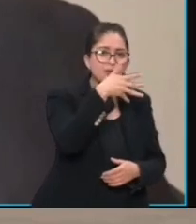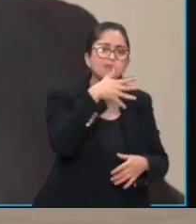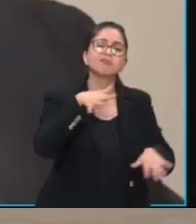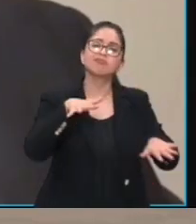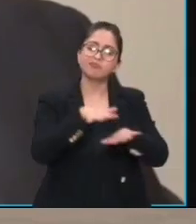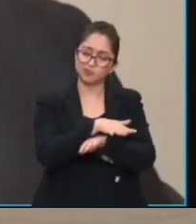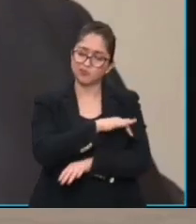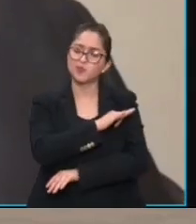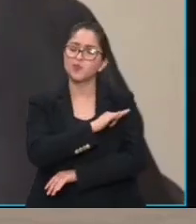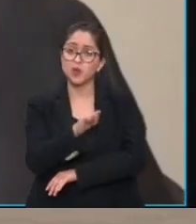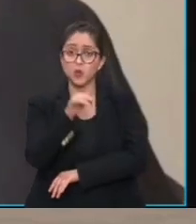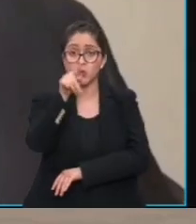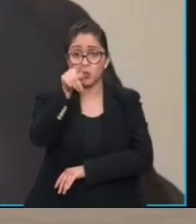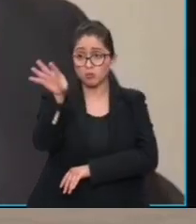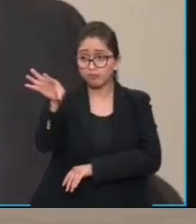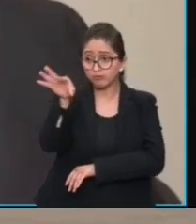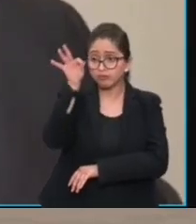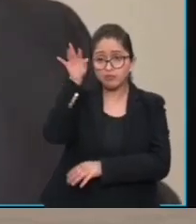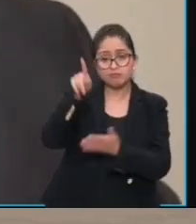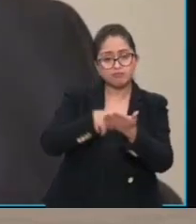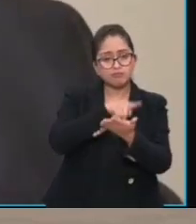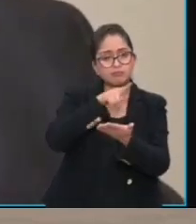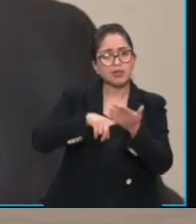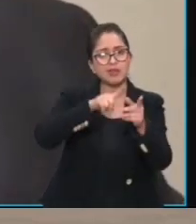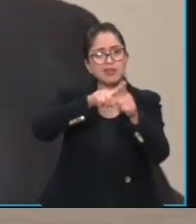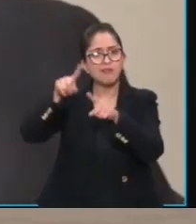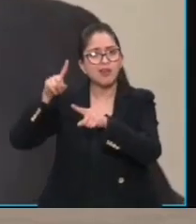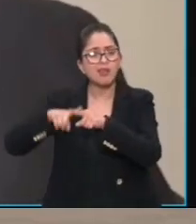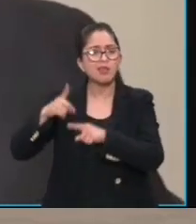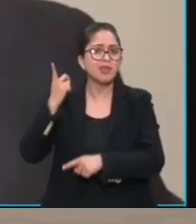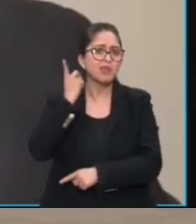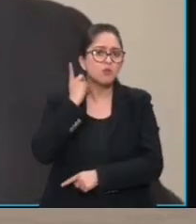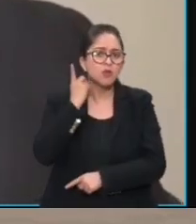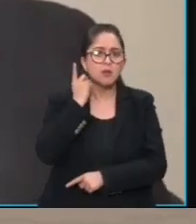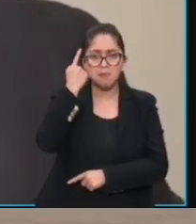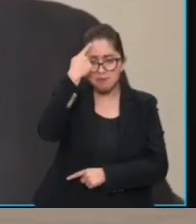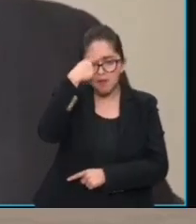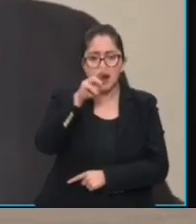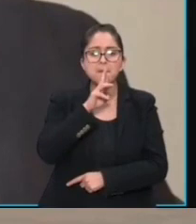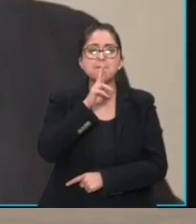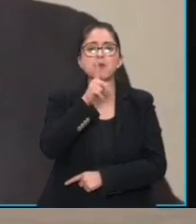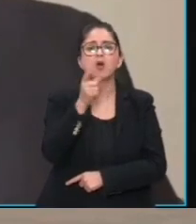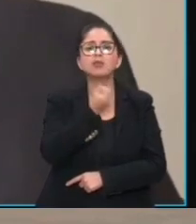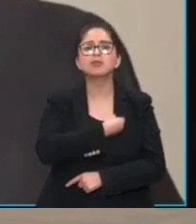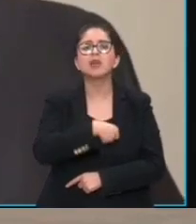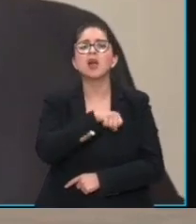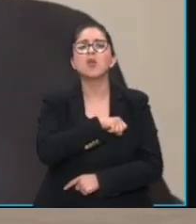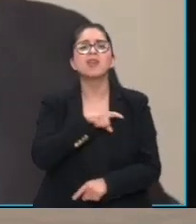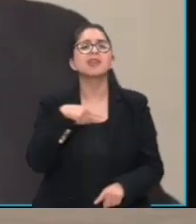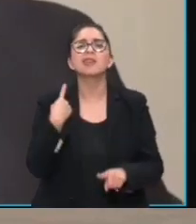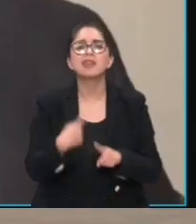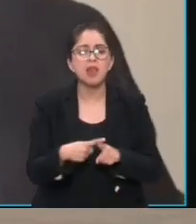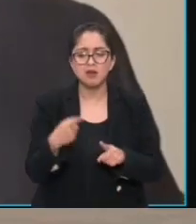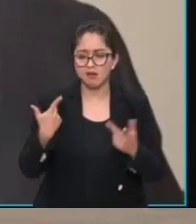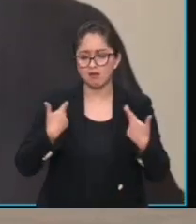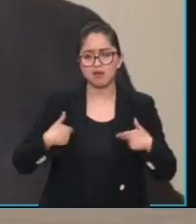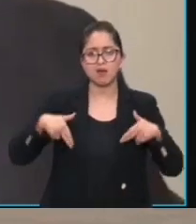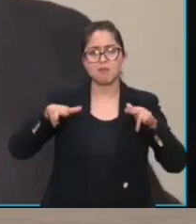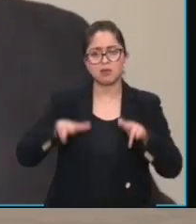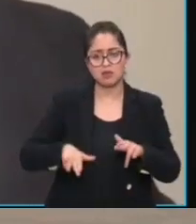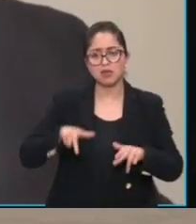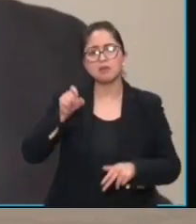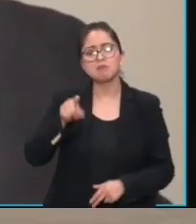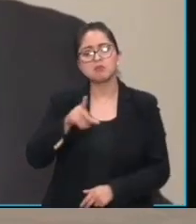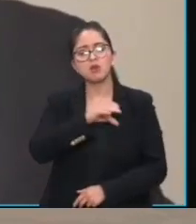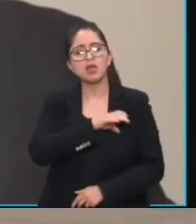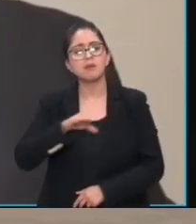por aquellos diputados comprometidos, en este caso, para mejorar la salud, es votar por los representantes, por los candidatos